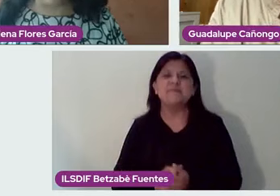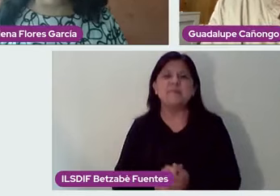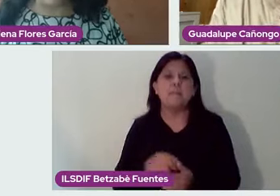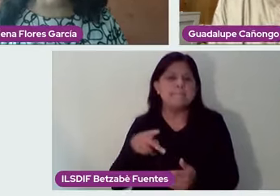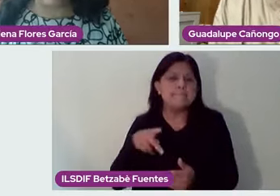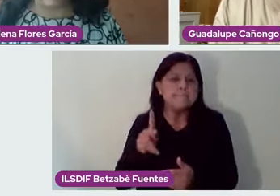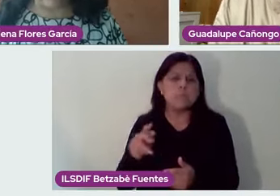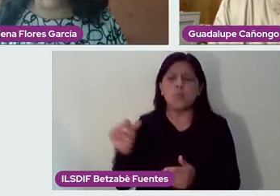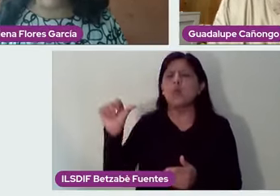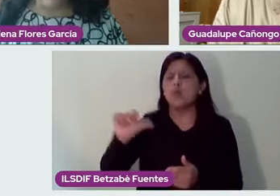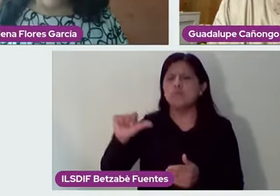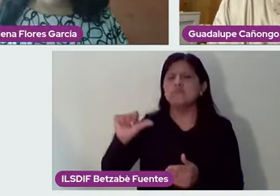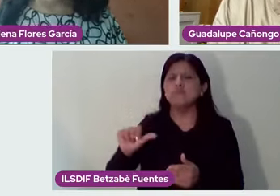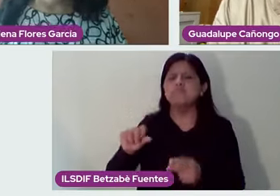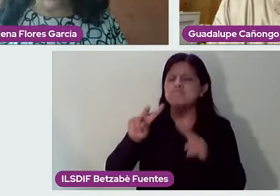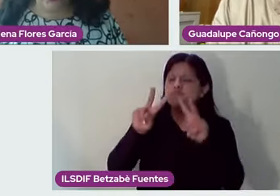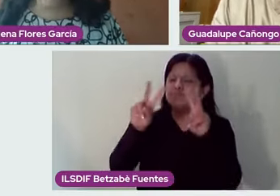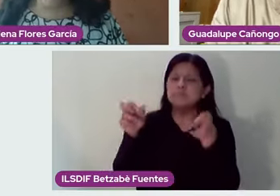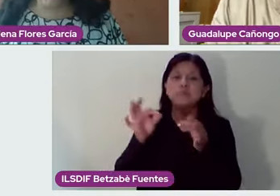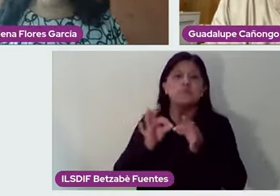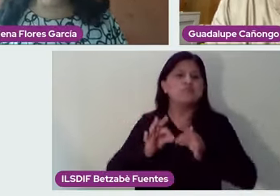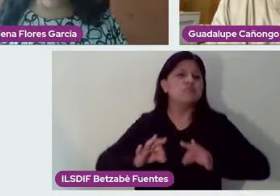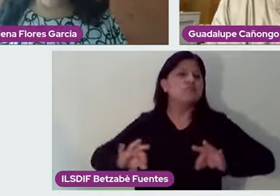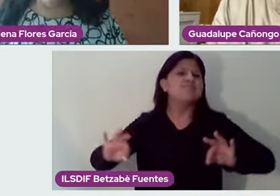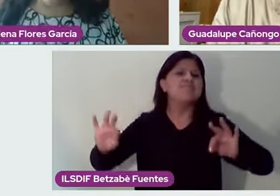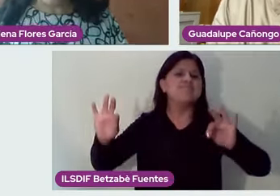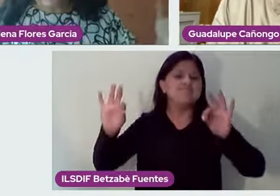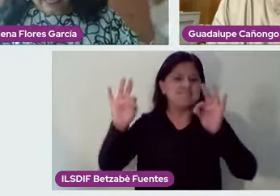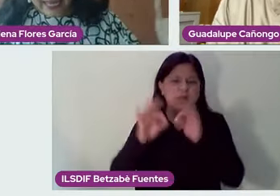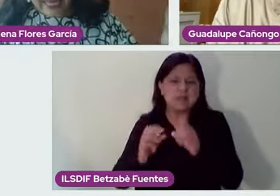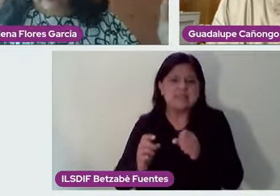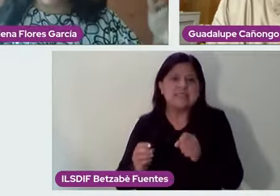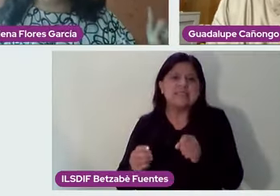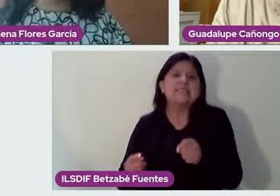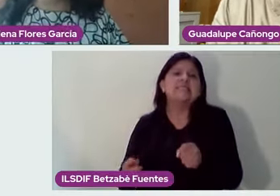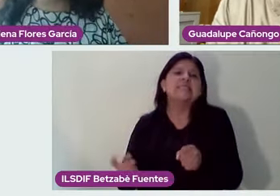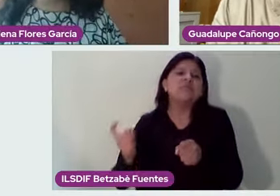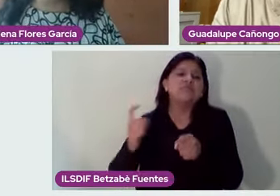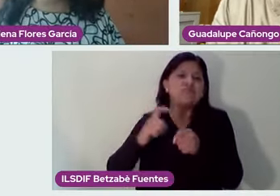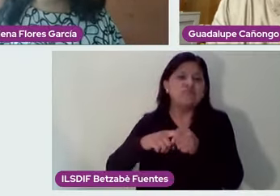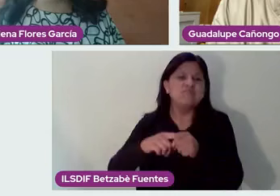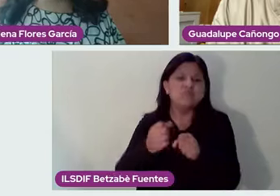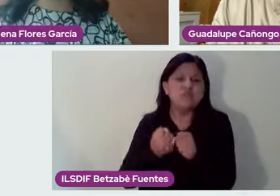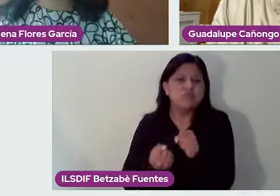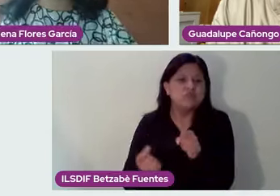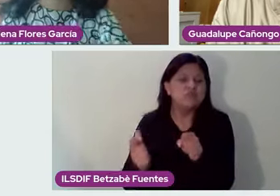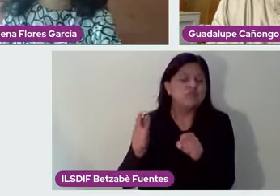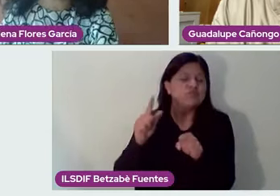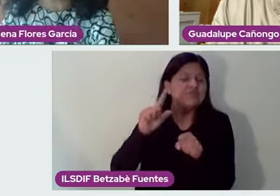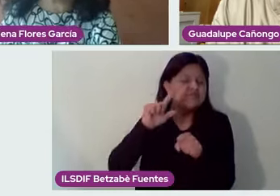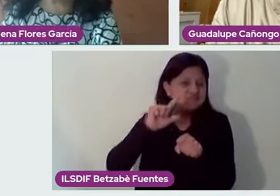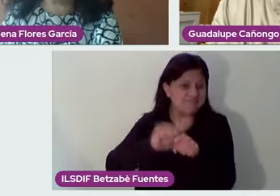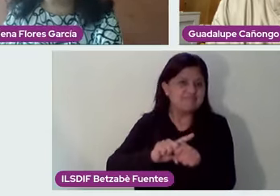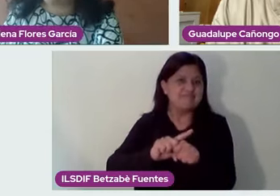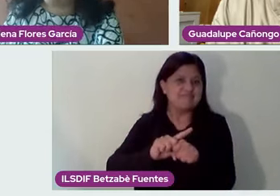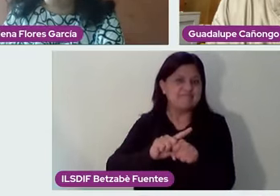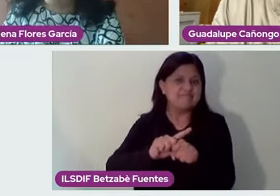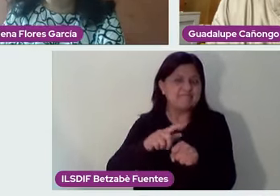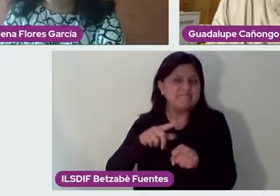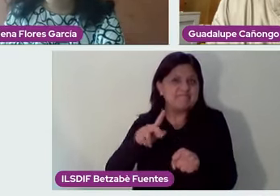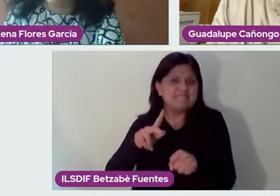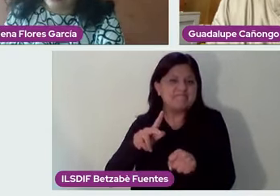un tema importantísimo: la inclusión social en términos de la